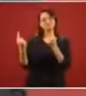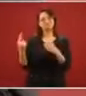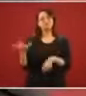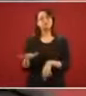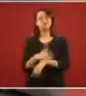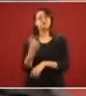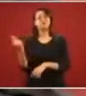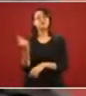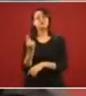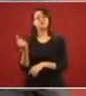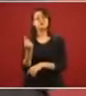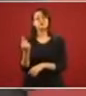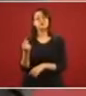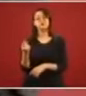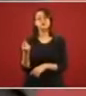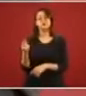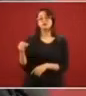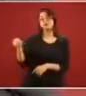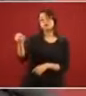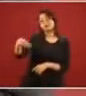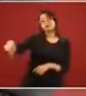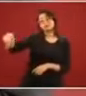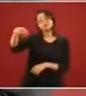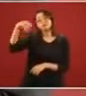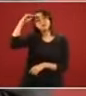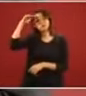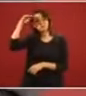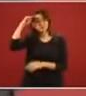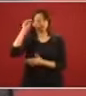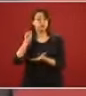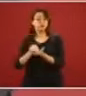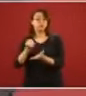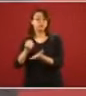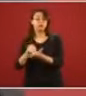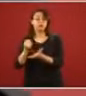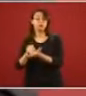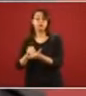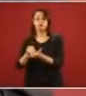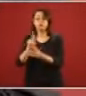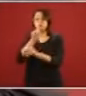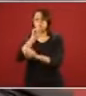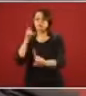ellos pensaban, y algunos siguen pensando, que lo central